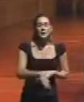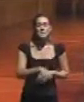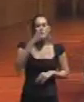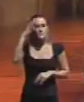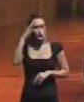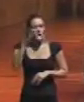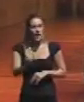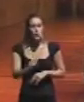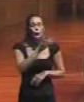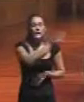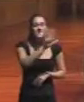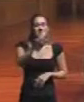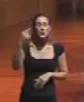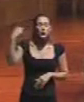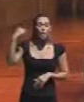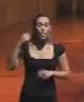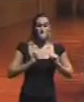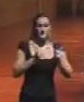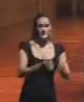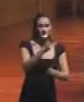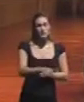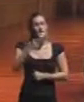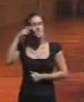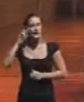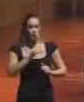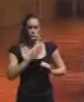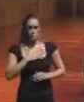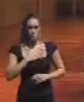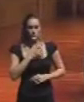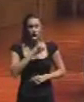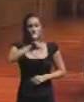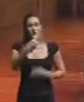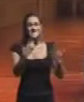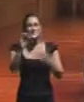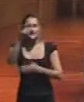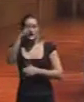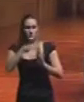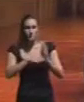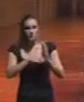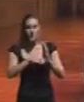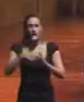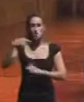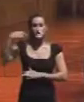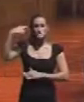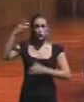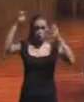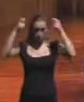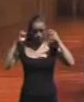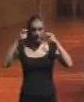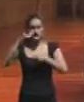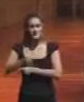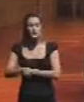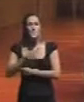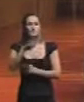virtual, 45 másteres y expertos propios, 60 programas de doctorado, 8 de ellos con mención de calidad, más